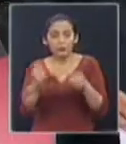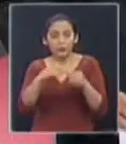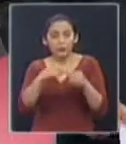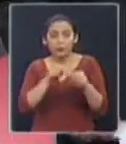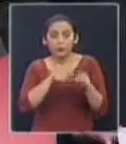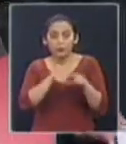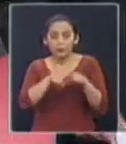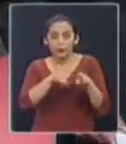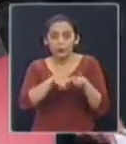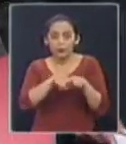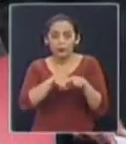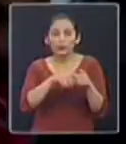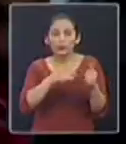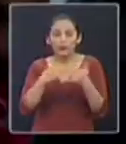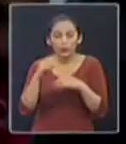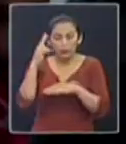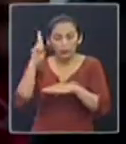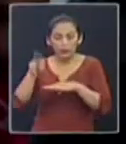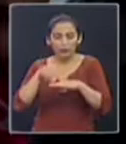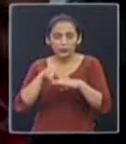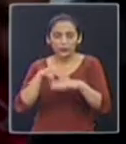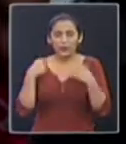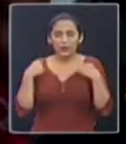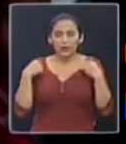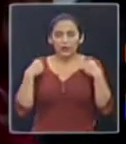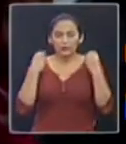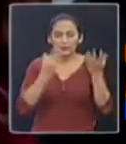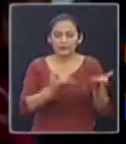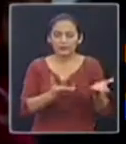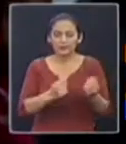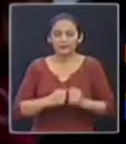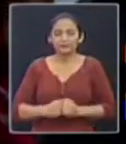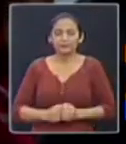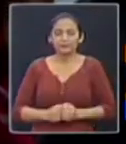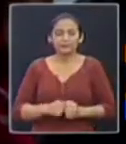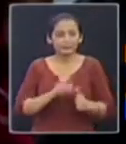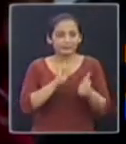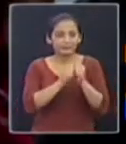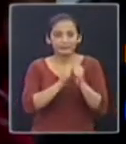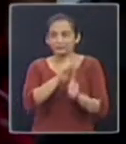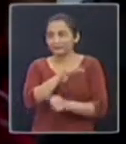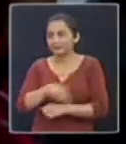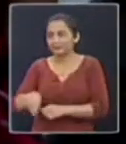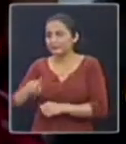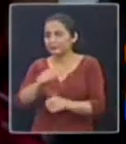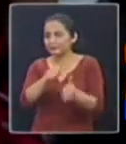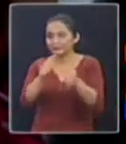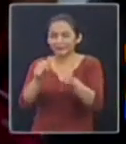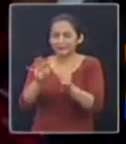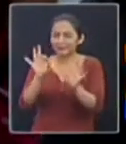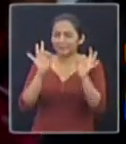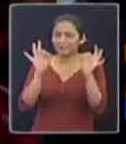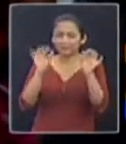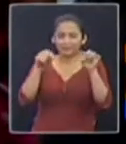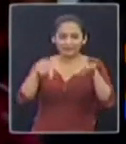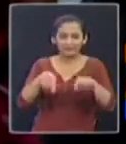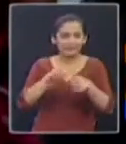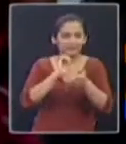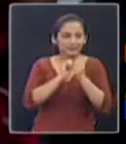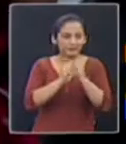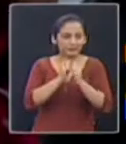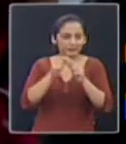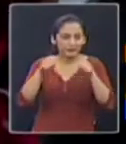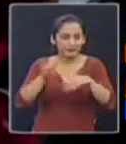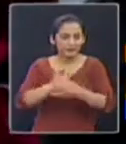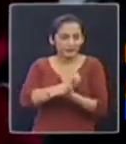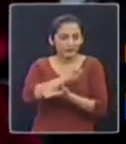Nacionales. Queridos deportistas, ustedes son la esencia misma del deporte suayo, la esencia misma del deporte